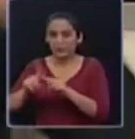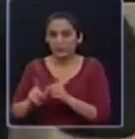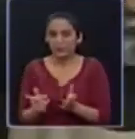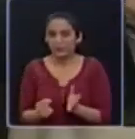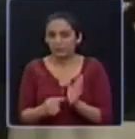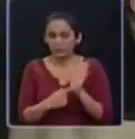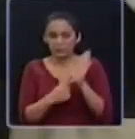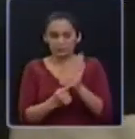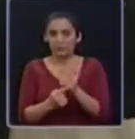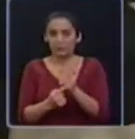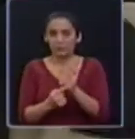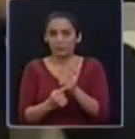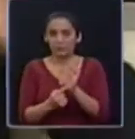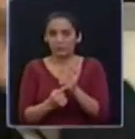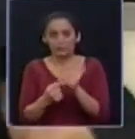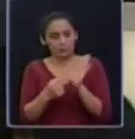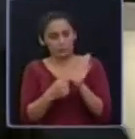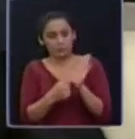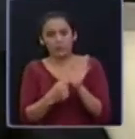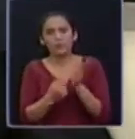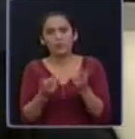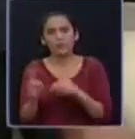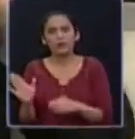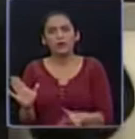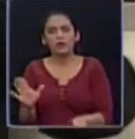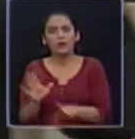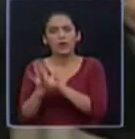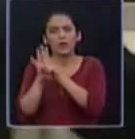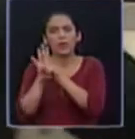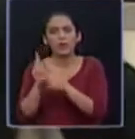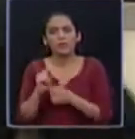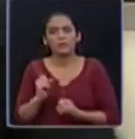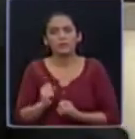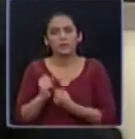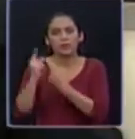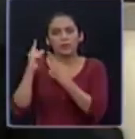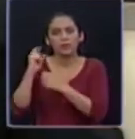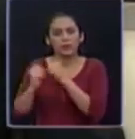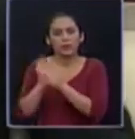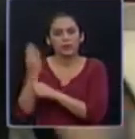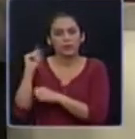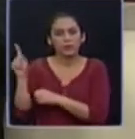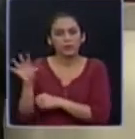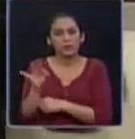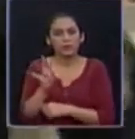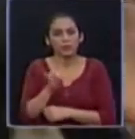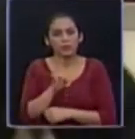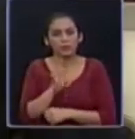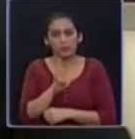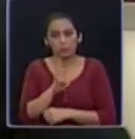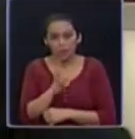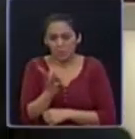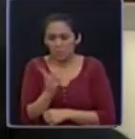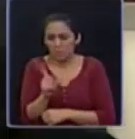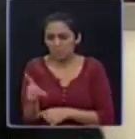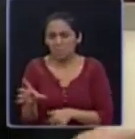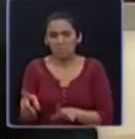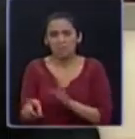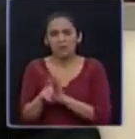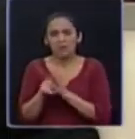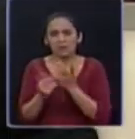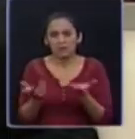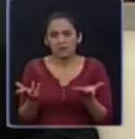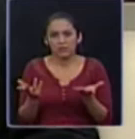eso dije nomás la ley de migración del 74, la ley de extranjería de la dictadura. Con esas podía hacer muchas cosas. ¿Para